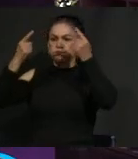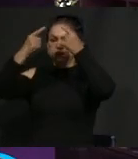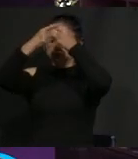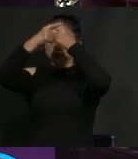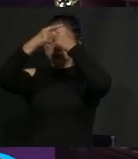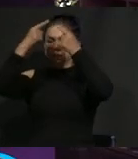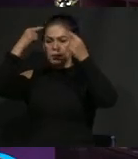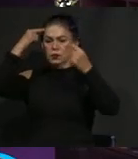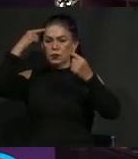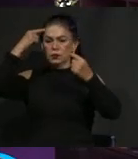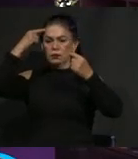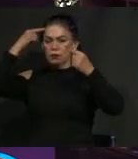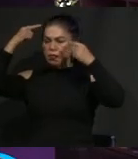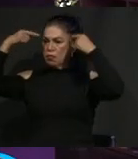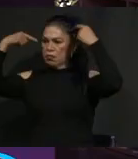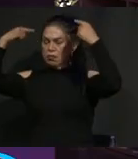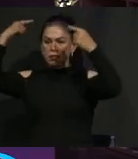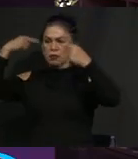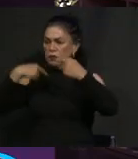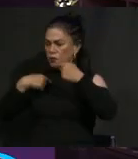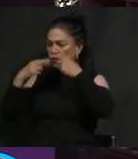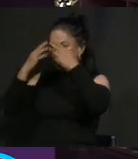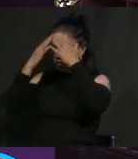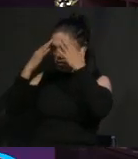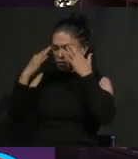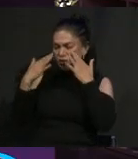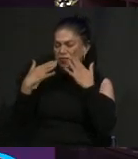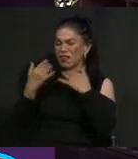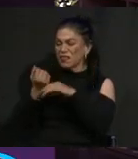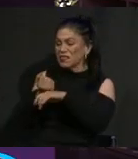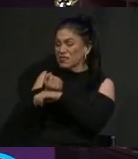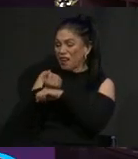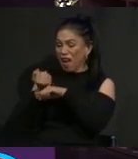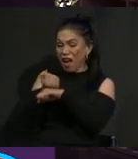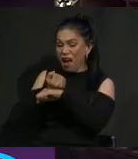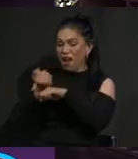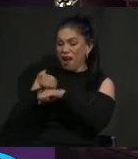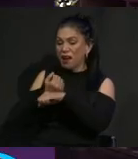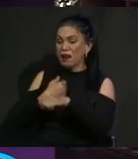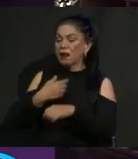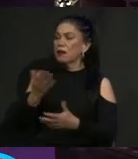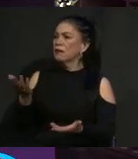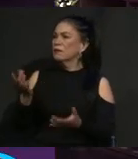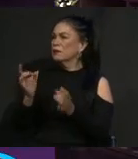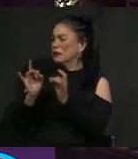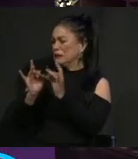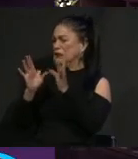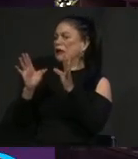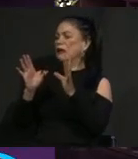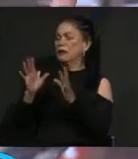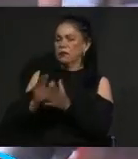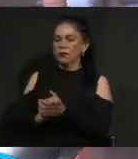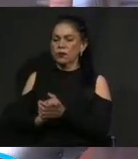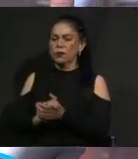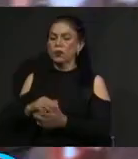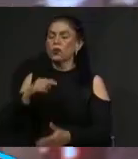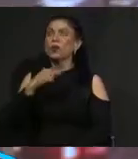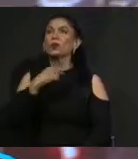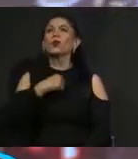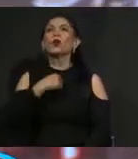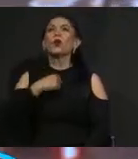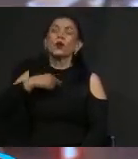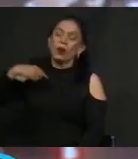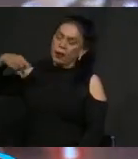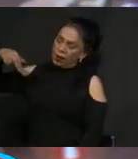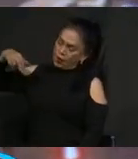me ayudaba yo estaba ensangrentado totalmente y ahí me pasó otra cosa con San Judas de Chapultepec y